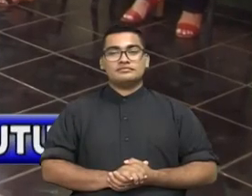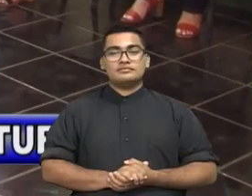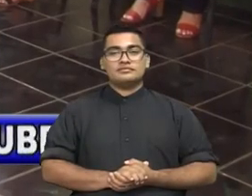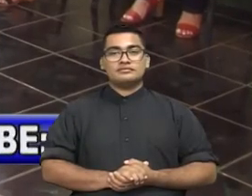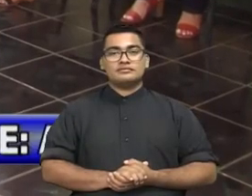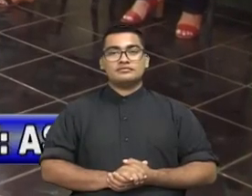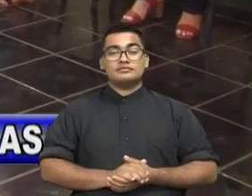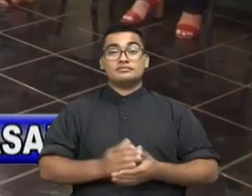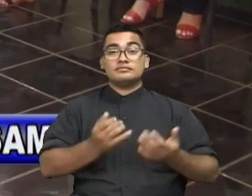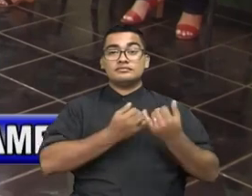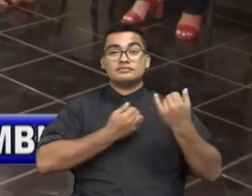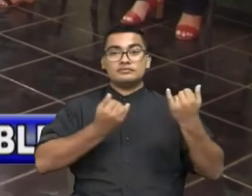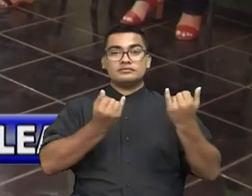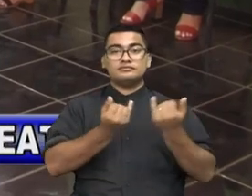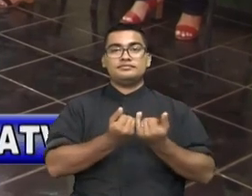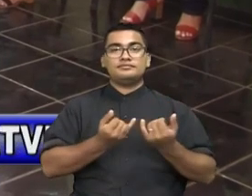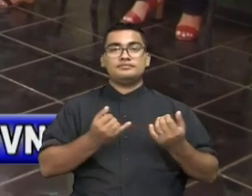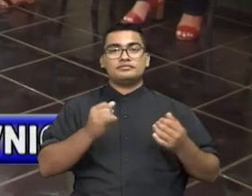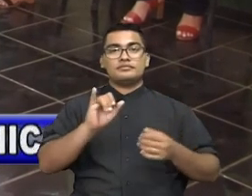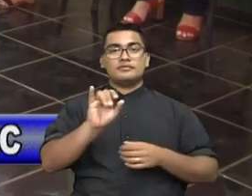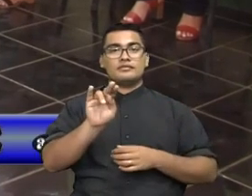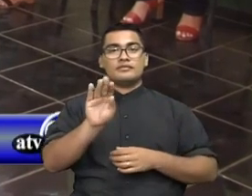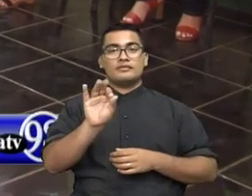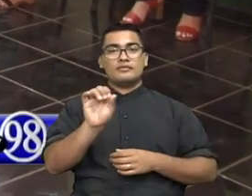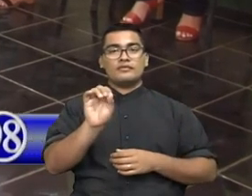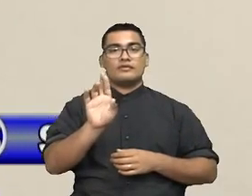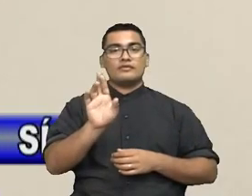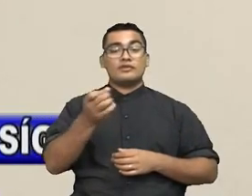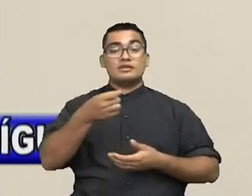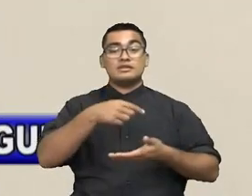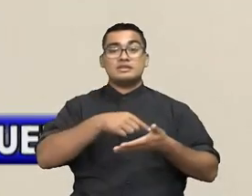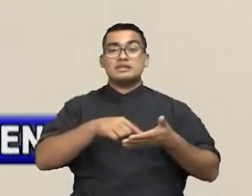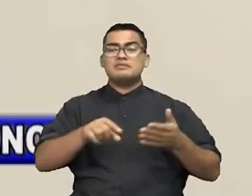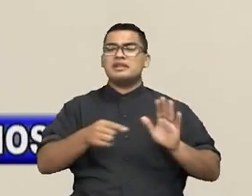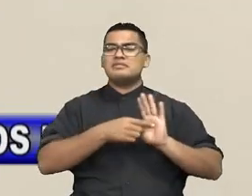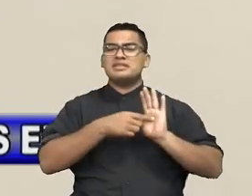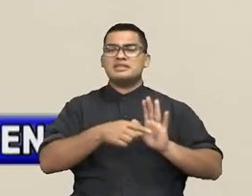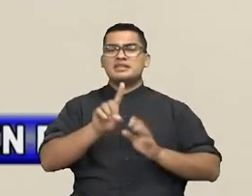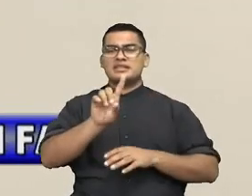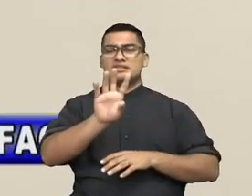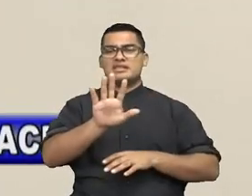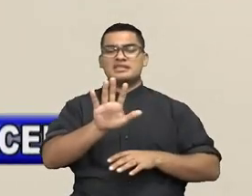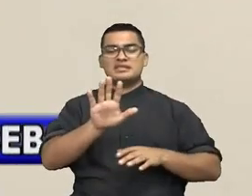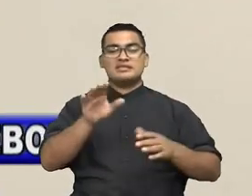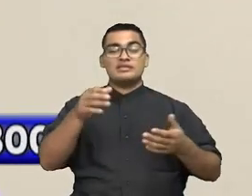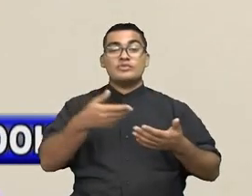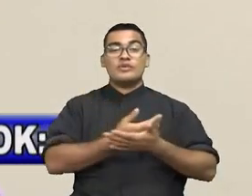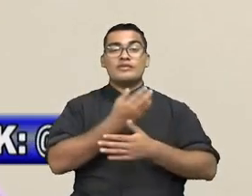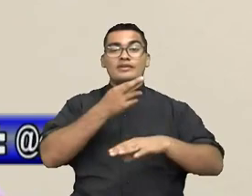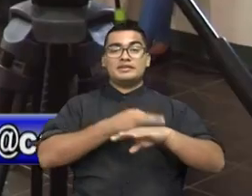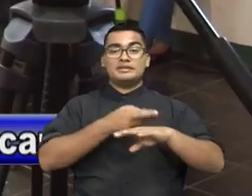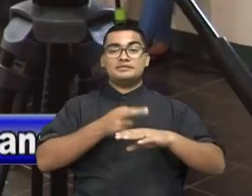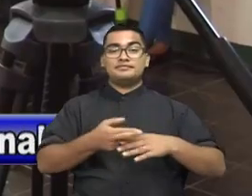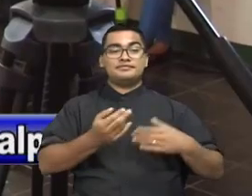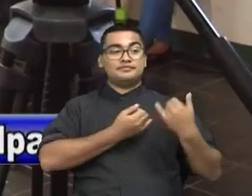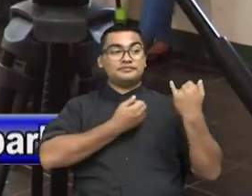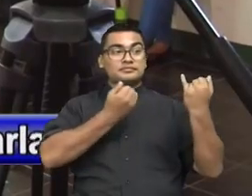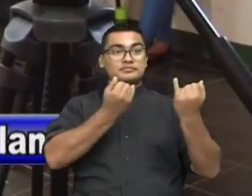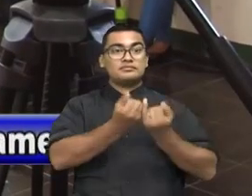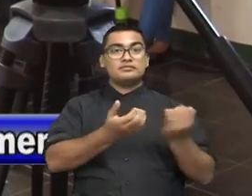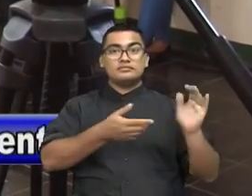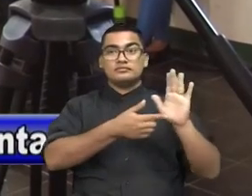El Instituto Nicaragüense Forestal INAFOR tiene previsto esta semana presentar 15 normativas forestales a instituciones del buen